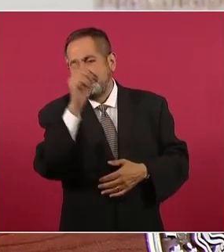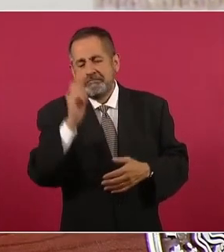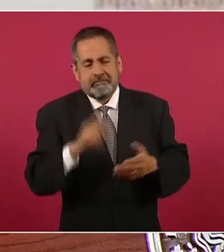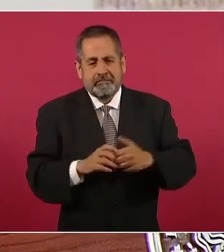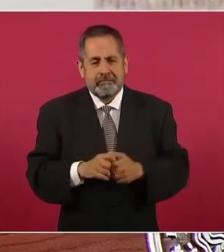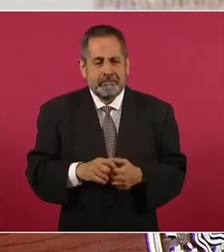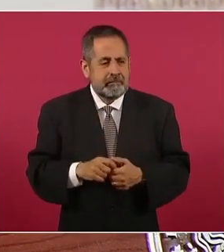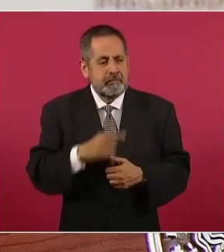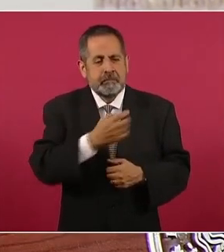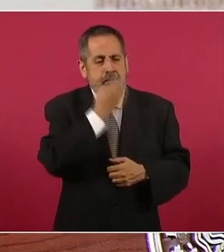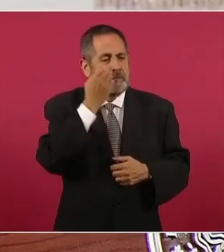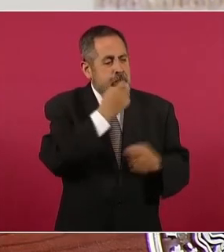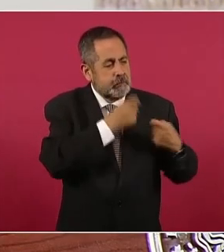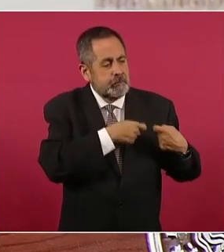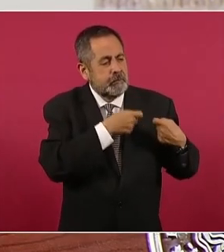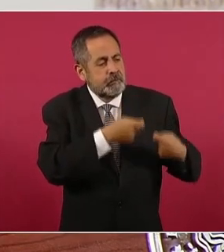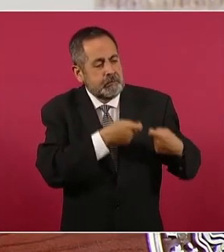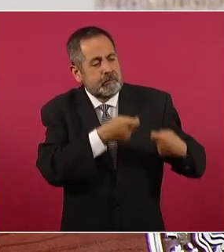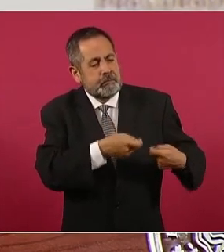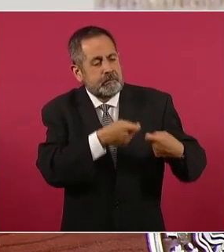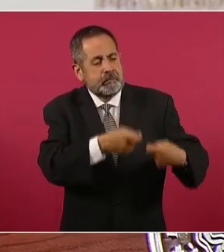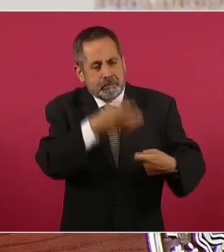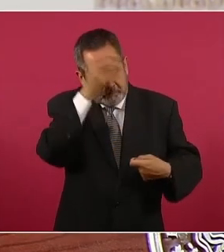Son escuelas.